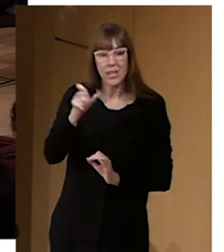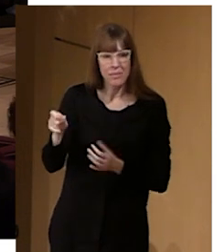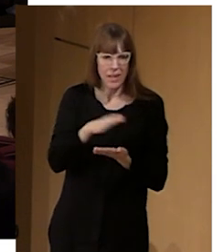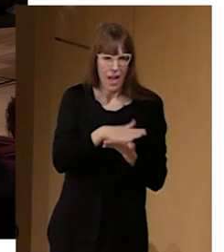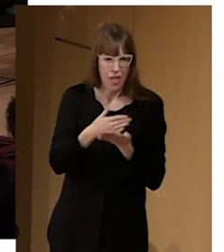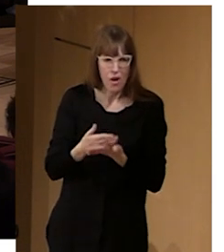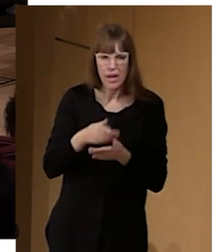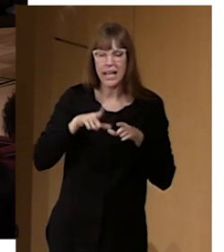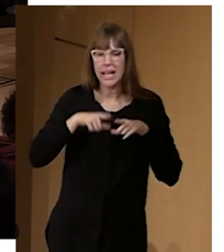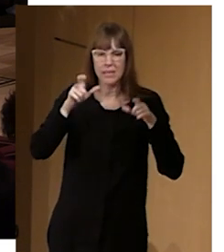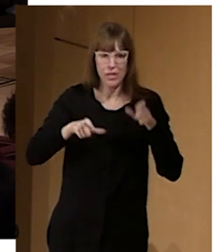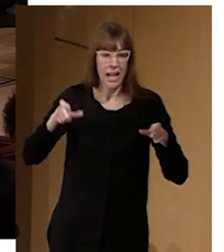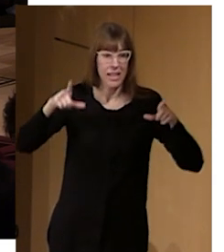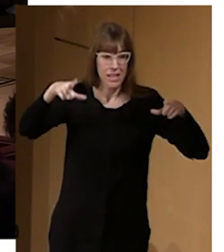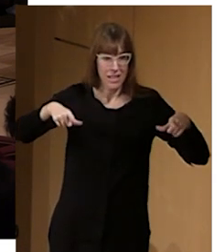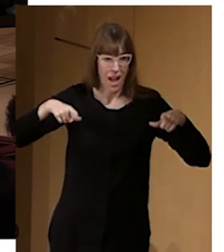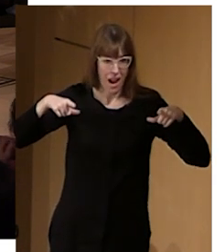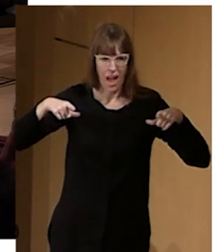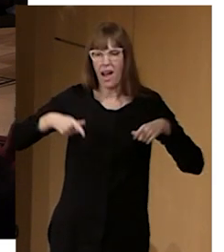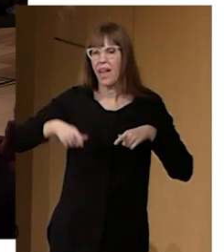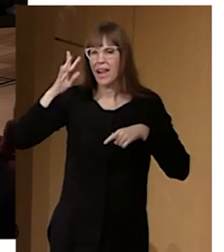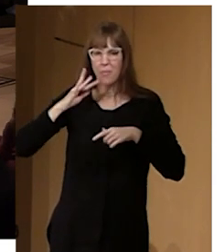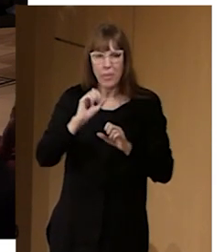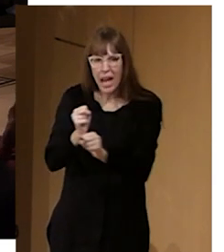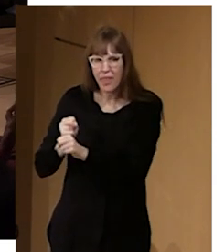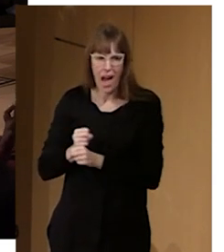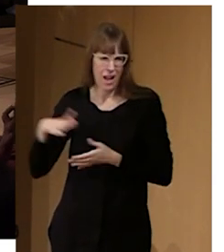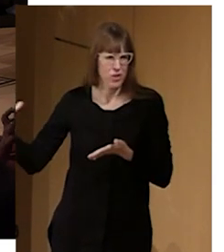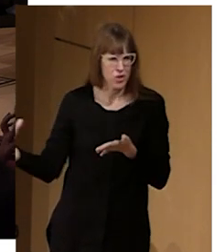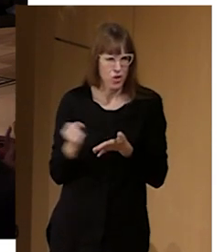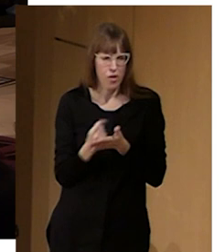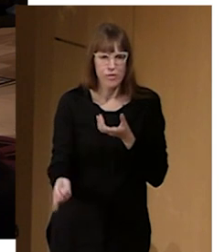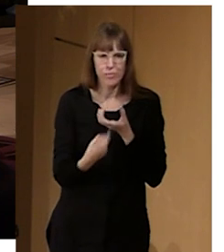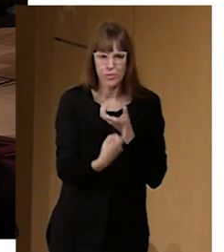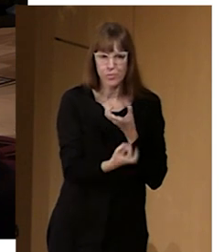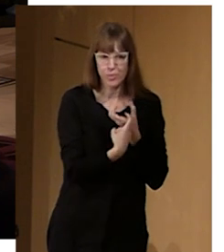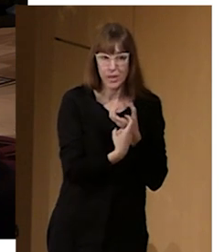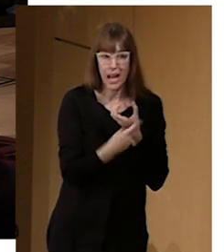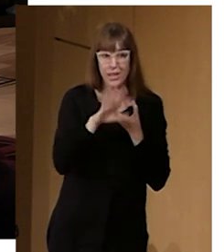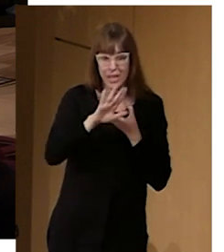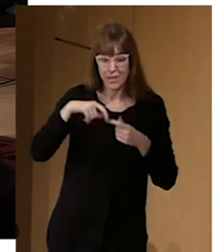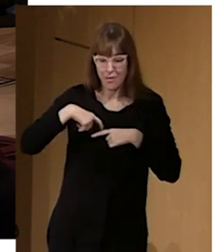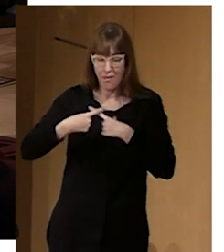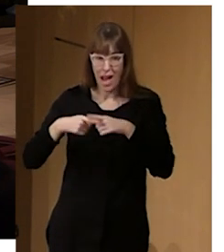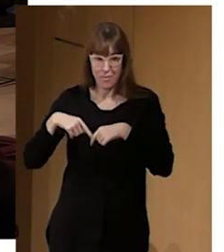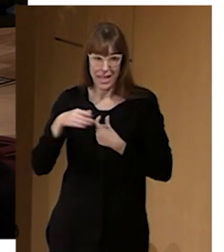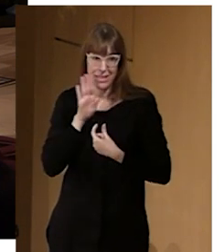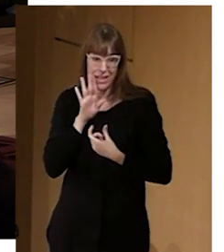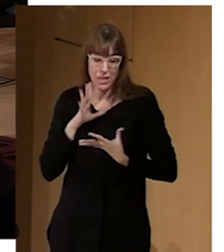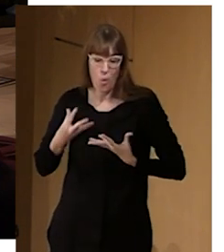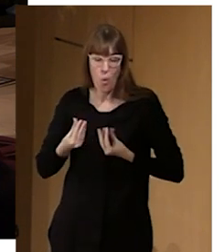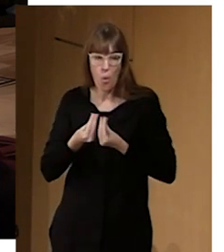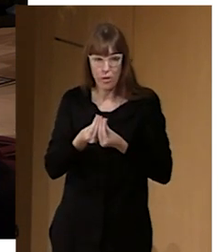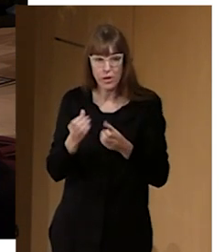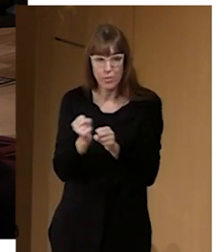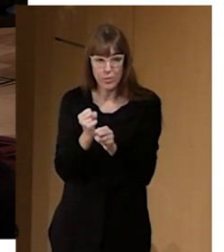sala el personal de limpieza absolutamente todos entonces trabaja se trabaja con esas familias y con todo el personal